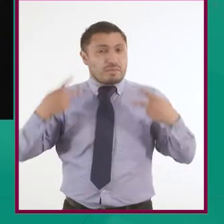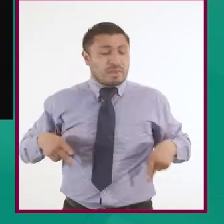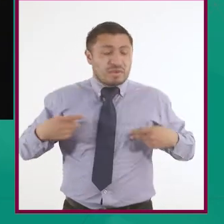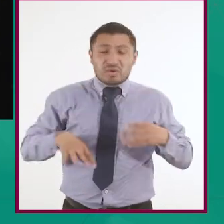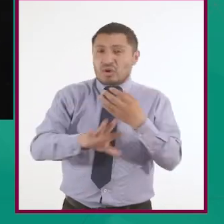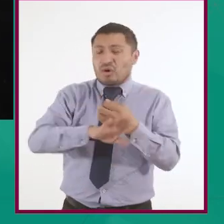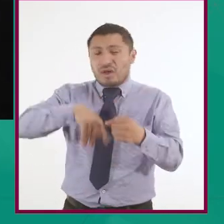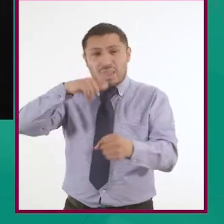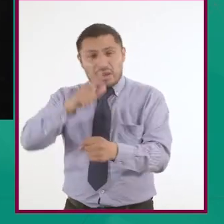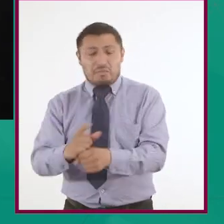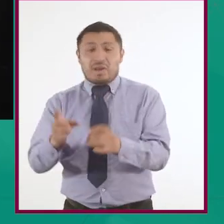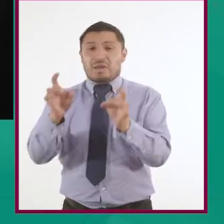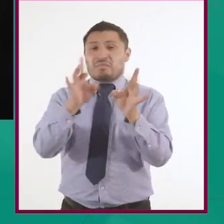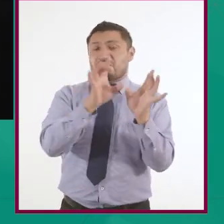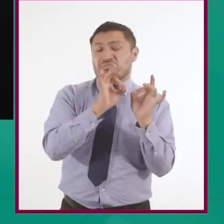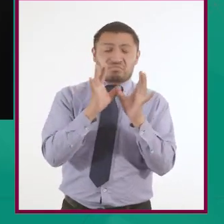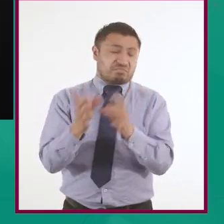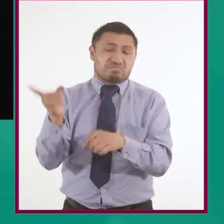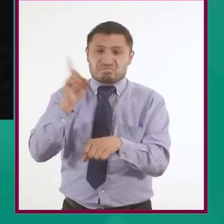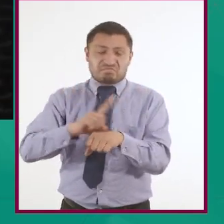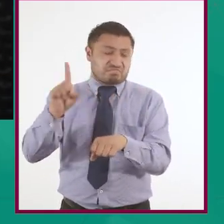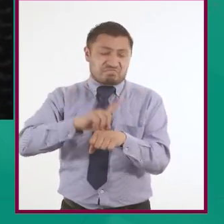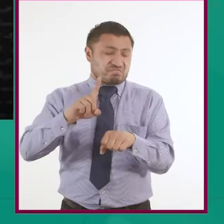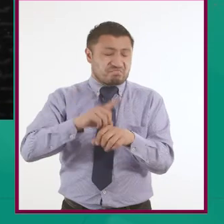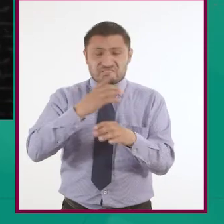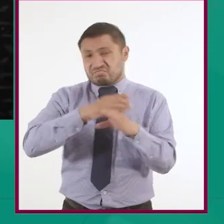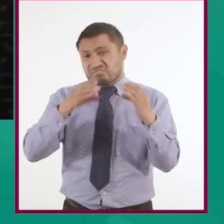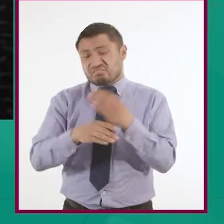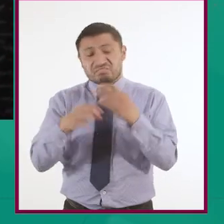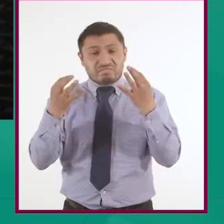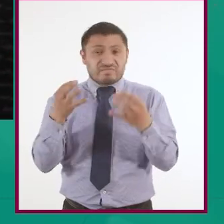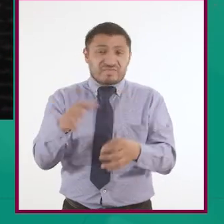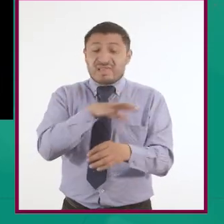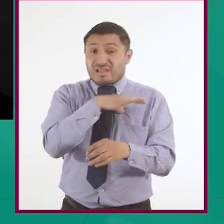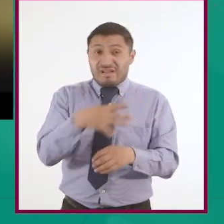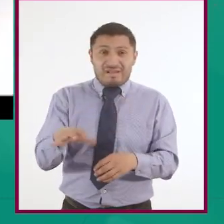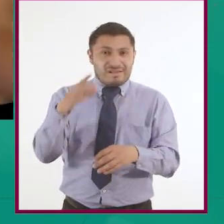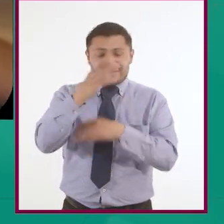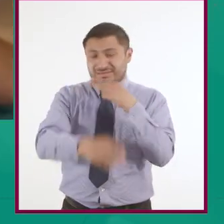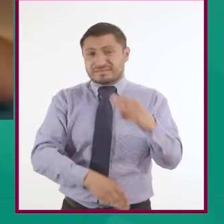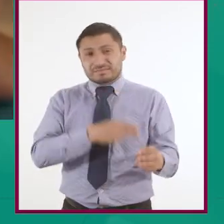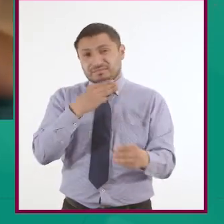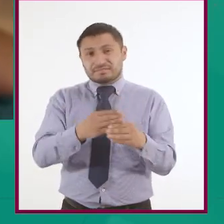los animales y las situaciones cotidianas o extraordinarias alrededor del mundo.